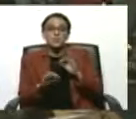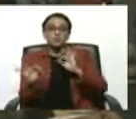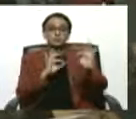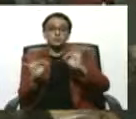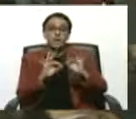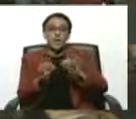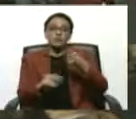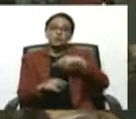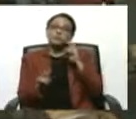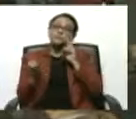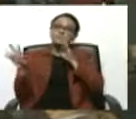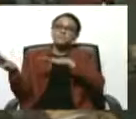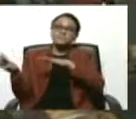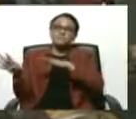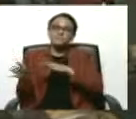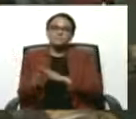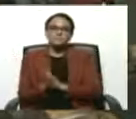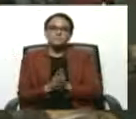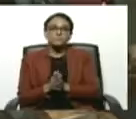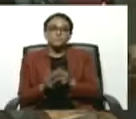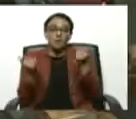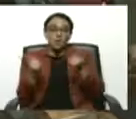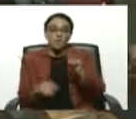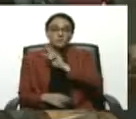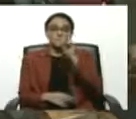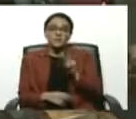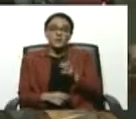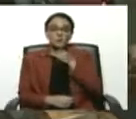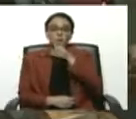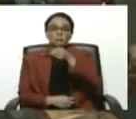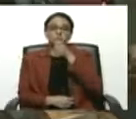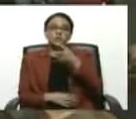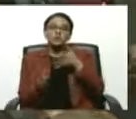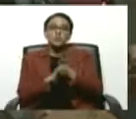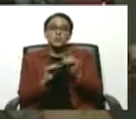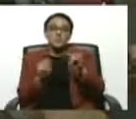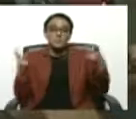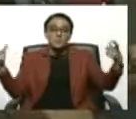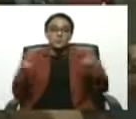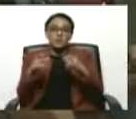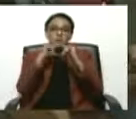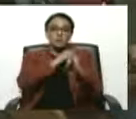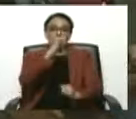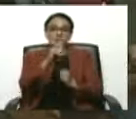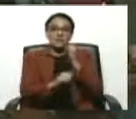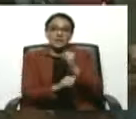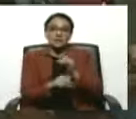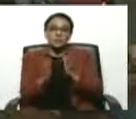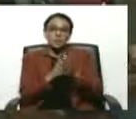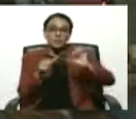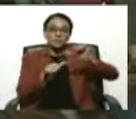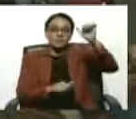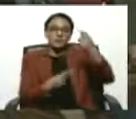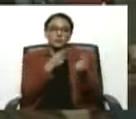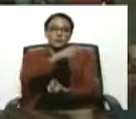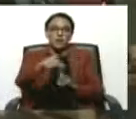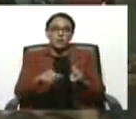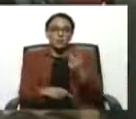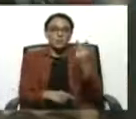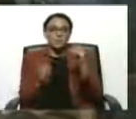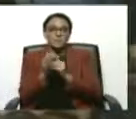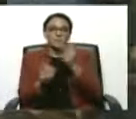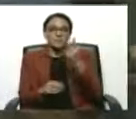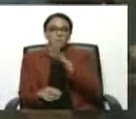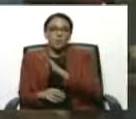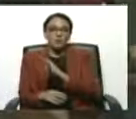Ahora le toca la intervención a Venezuela en este Seminario Internacional de Desarrollo Económico 2024. Presente la vicepresidenta ejecutiva de la